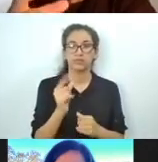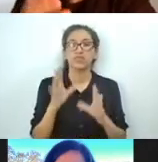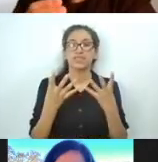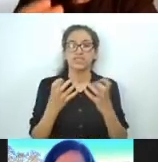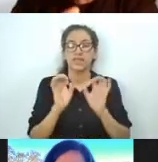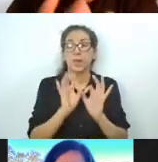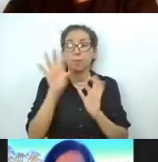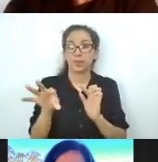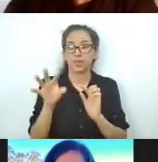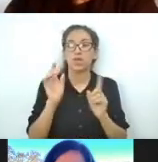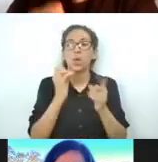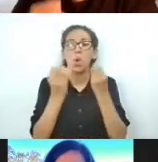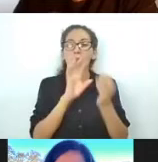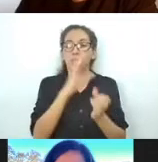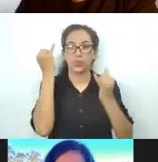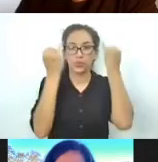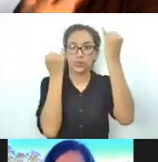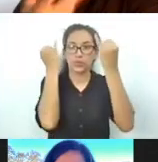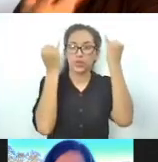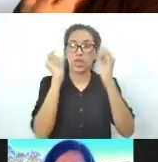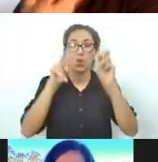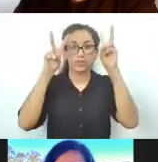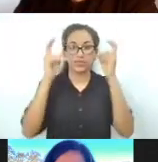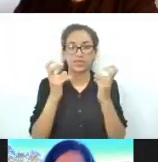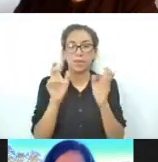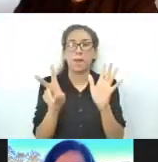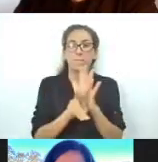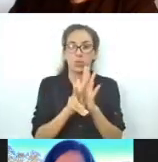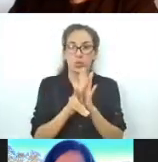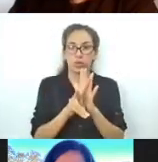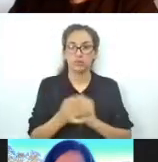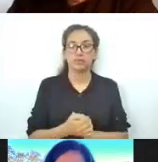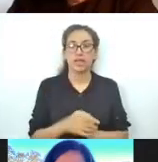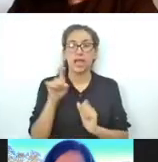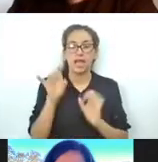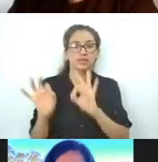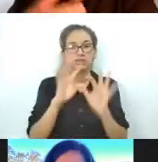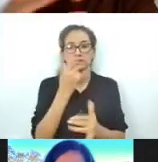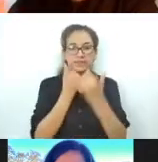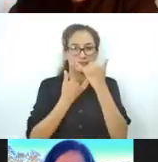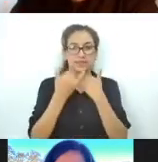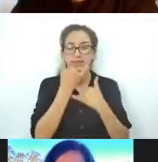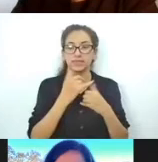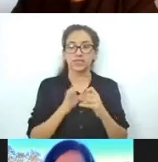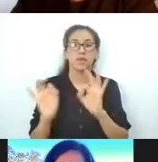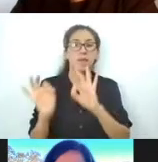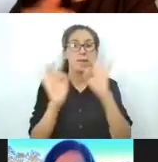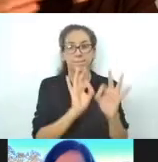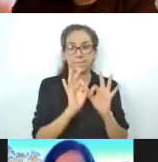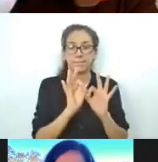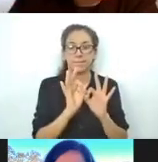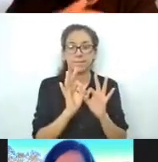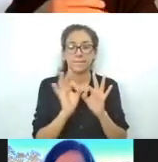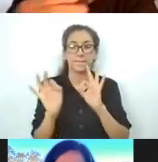eyaculación, que en realidad es un reflejo, a un tema de voluntad. Y ahí es donde está el error, ¿no? Igual los que se